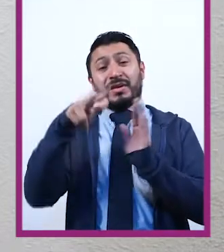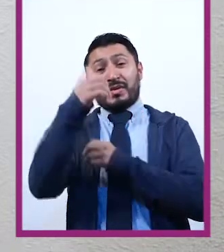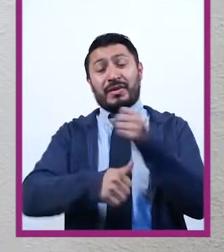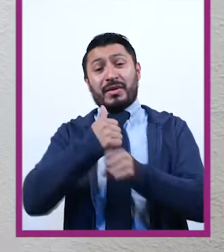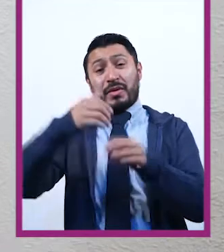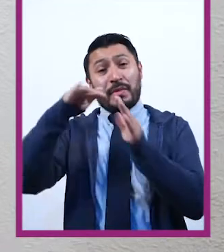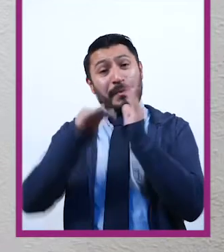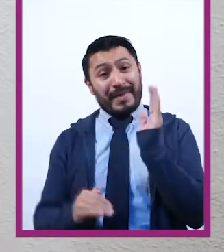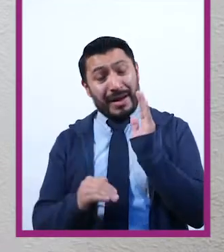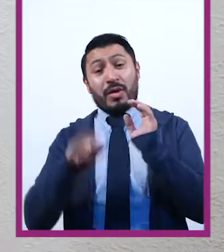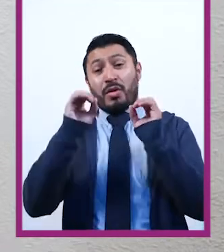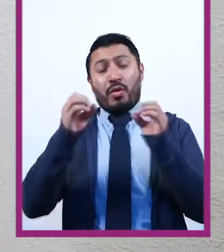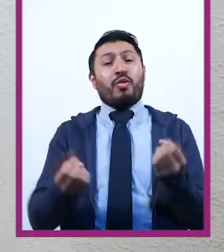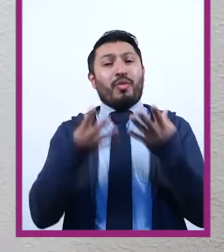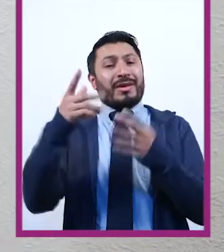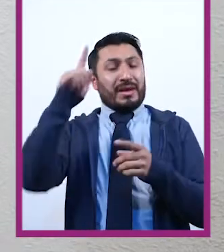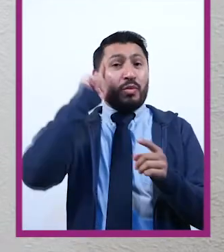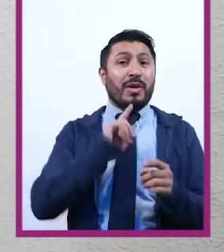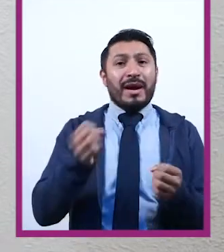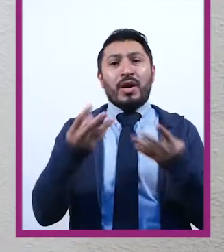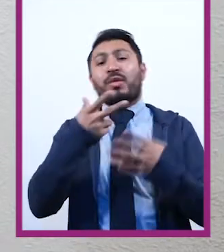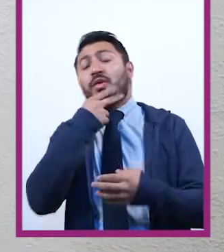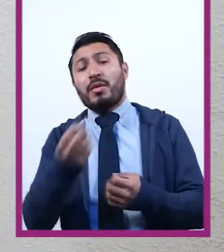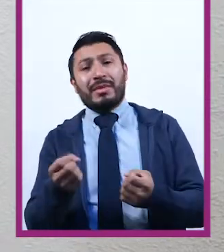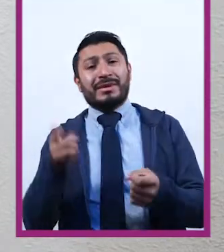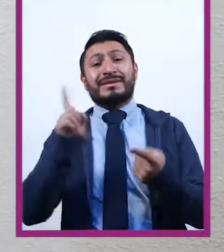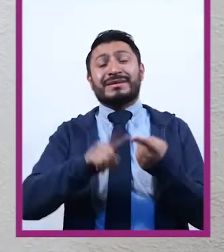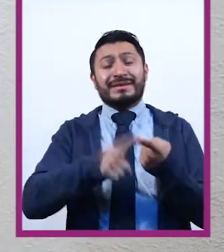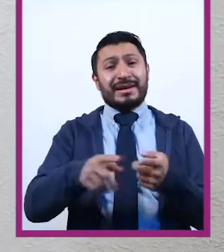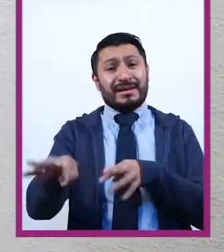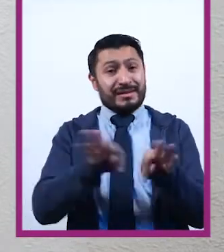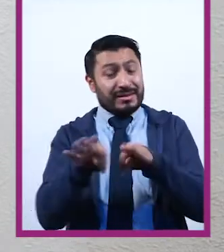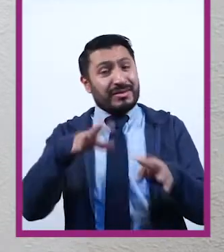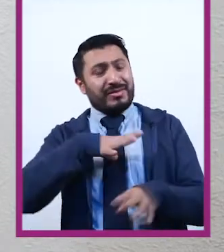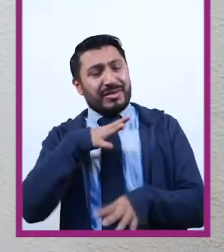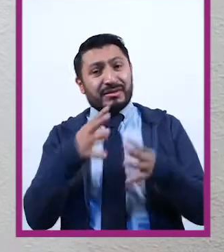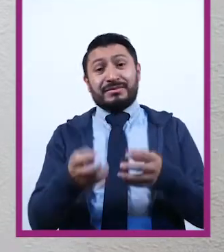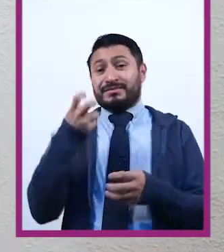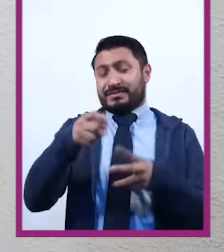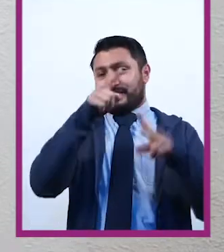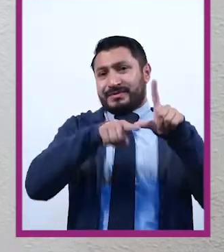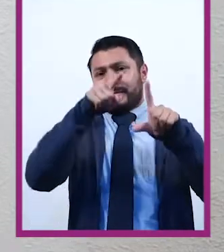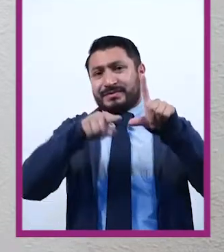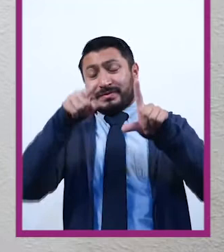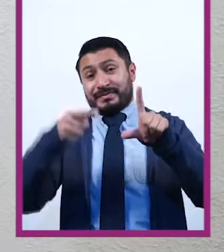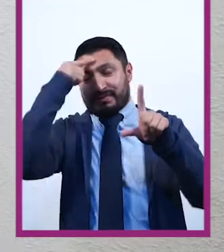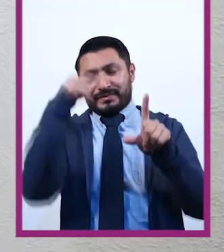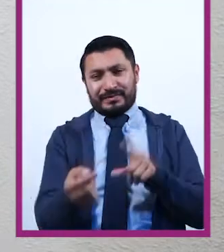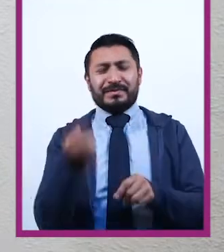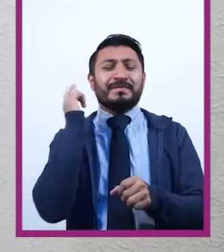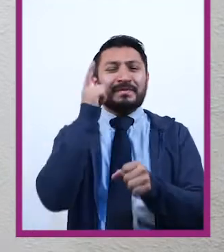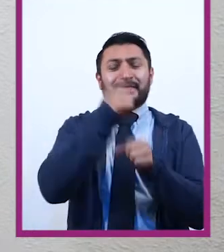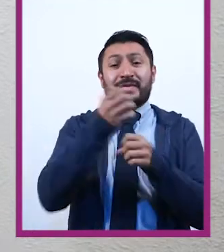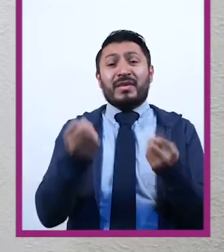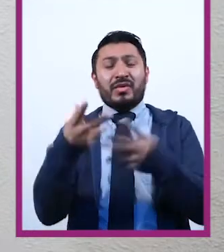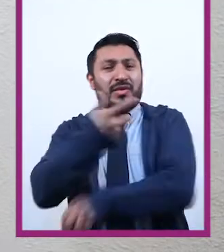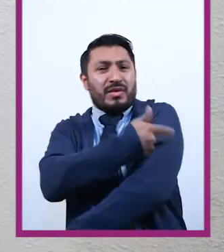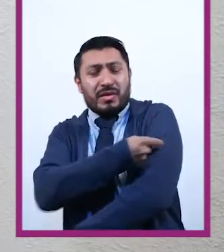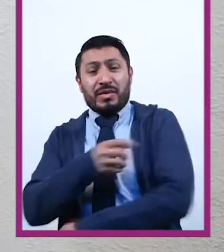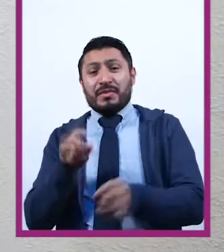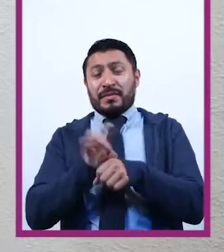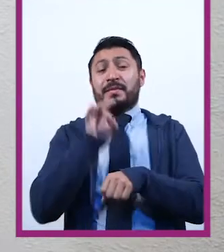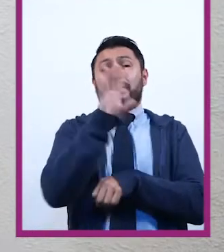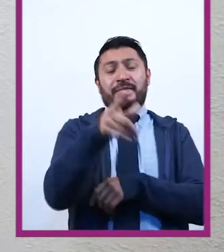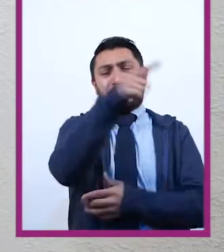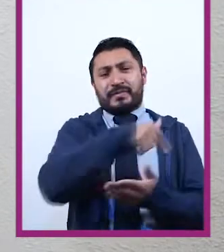y cuántas de ellas, por ejemplo, son mujeres y cuáles tienen un empleo. Estas estadísticas sirven para saber la cantidad de vacunas que hay que enviar